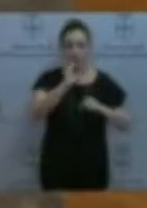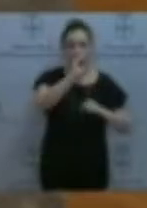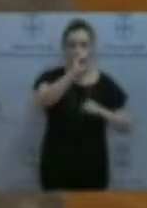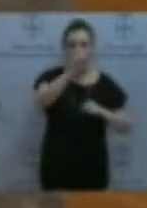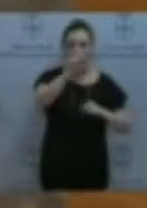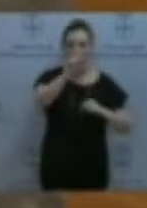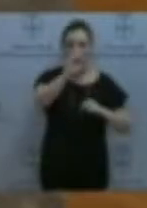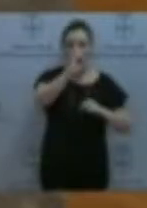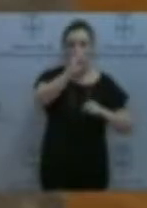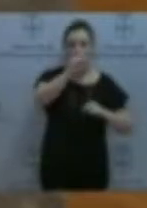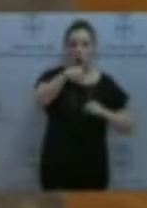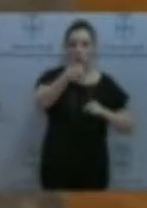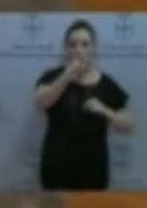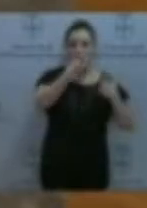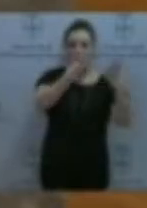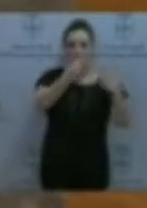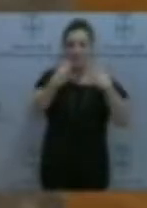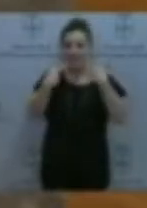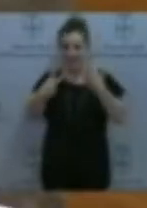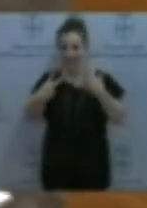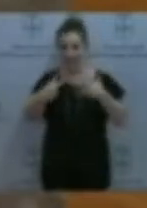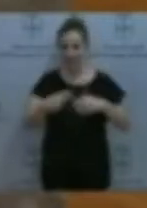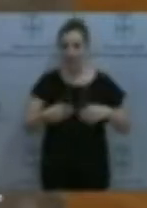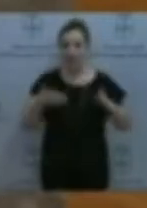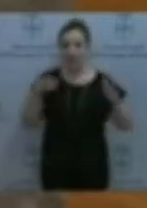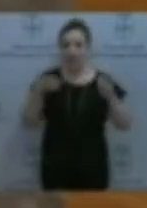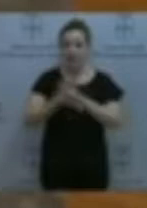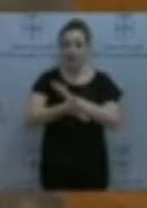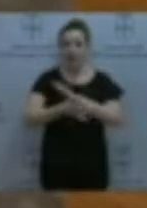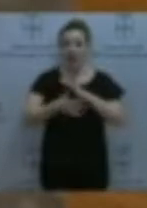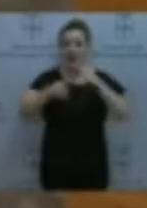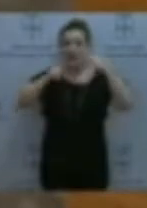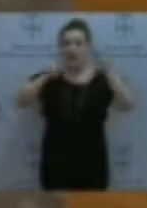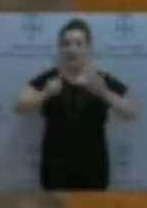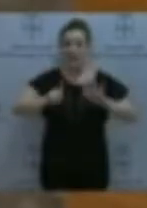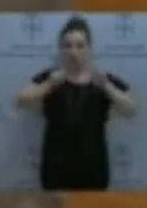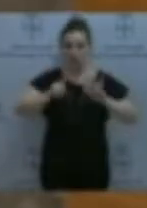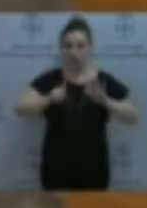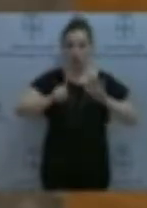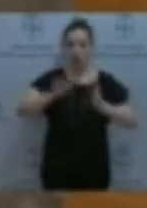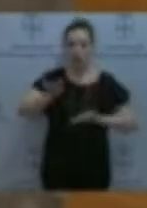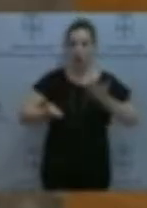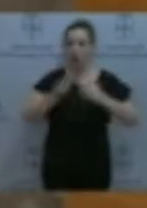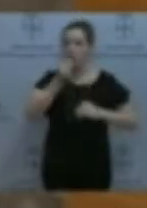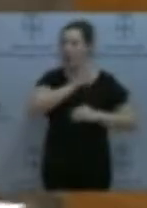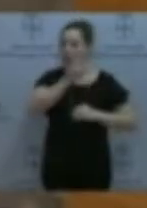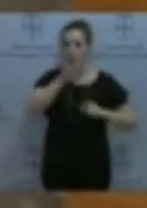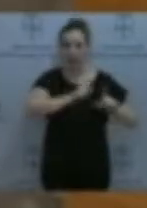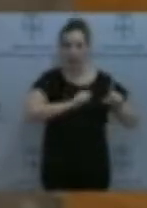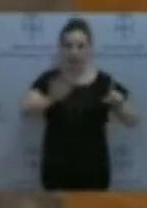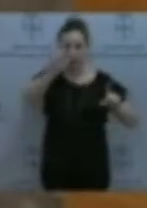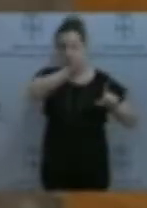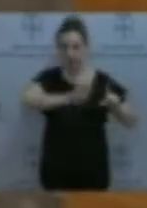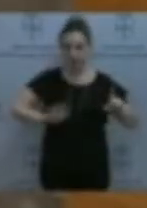0,87, que es el sexto mejor valor en el conjunto del Estado español. De manera que podríamos concluir que la calidad